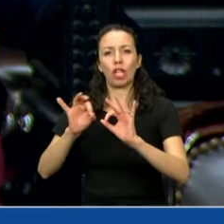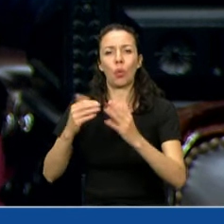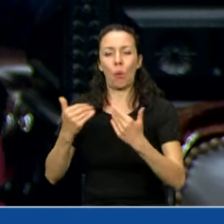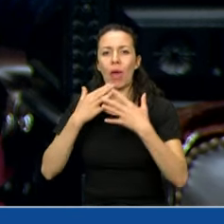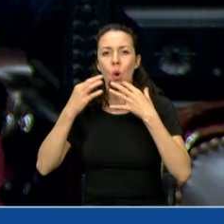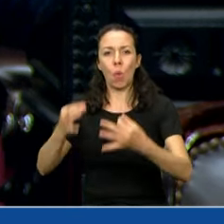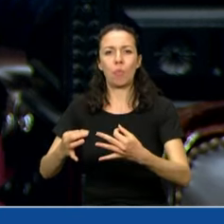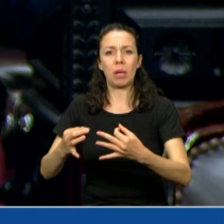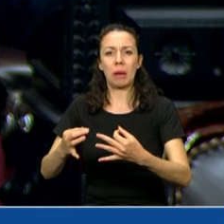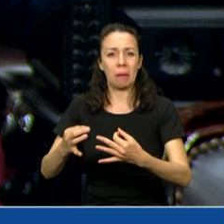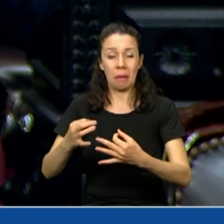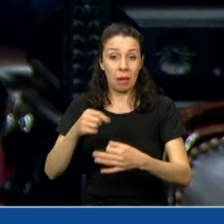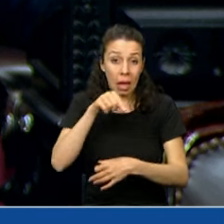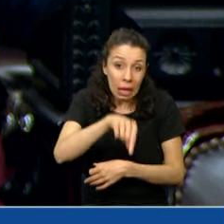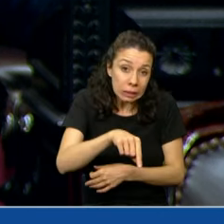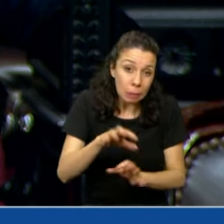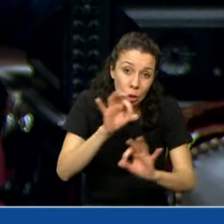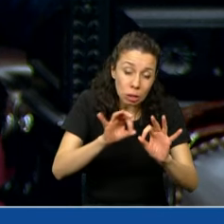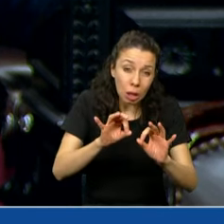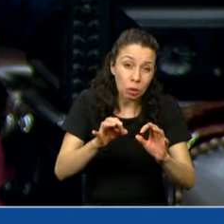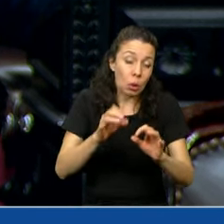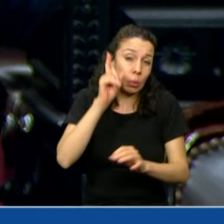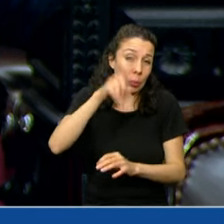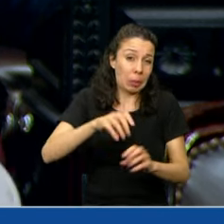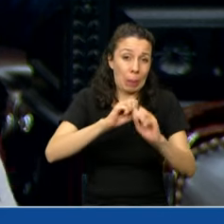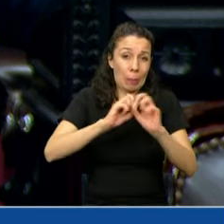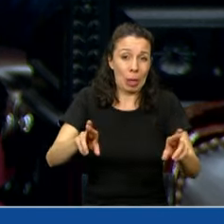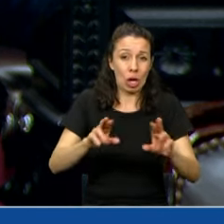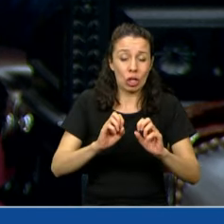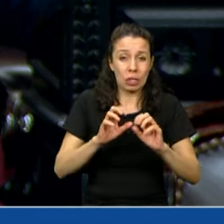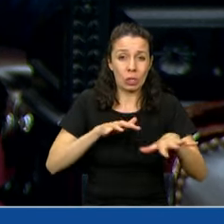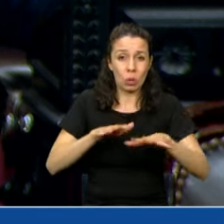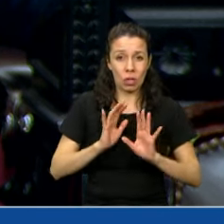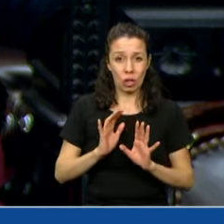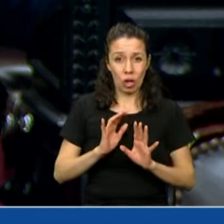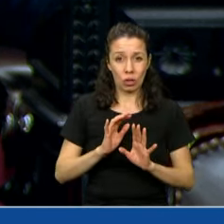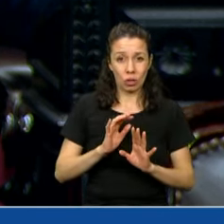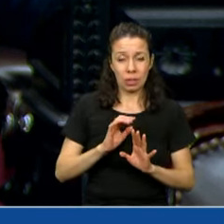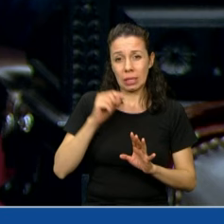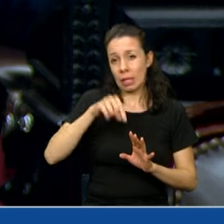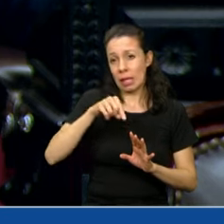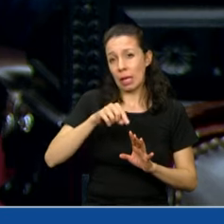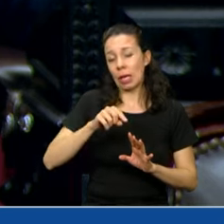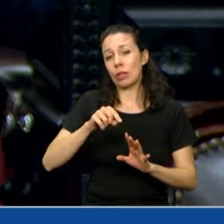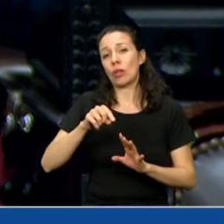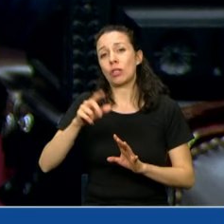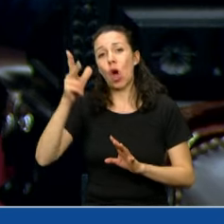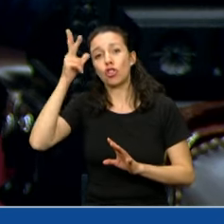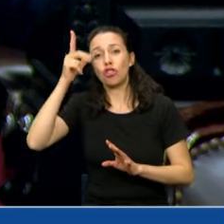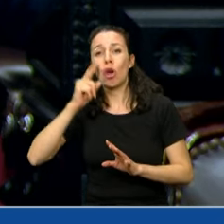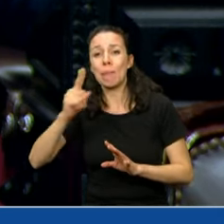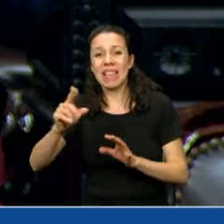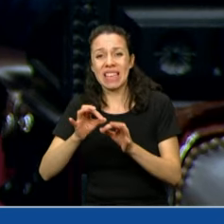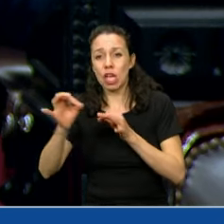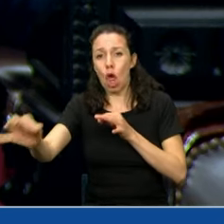competitividad de la que se habla acá no pasa por la ubicación geográfica de la Argentina a 8000 km de donde hay que sacar el gas